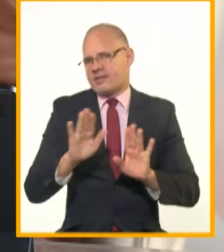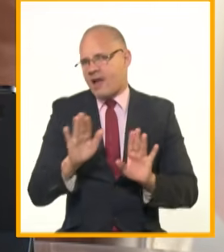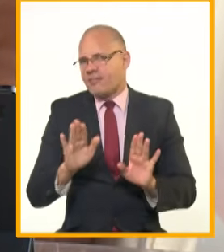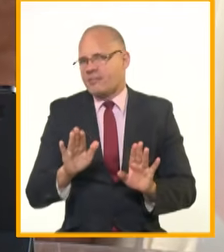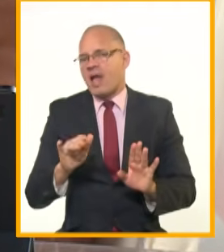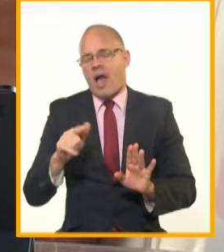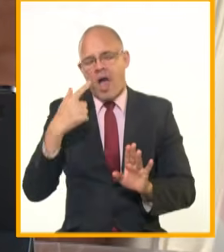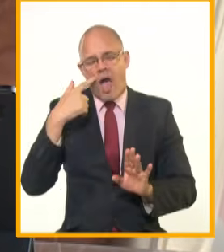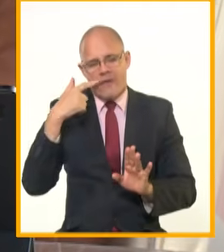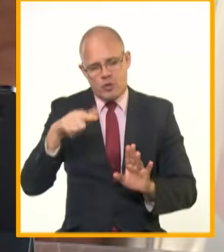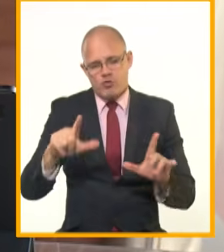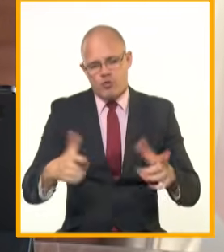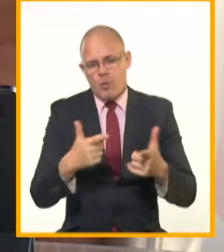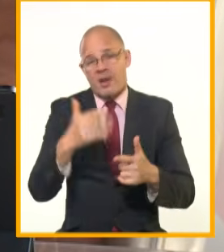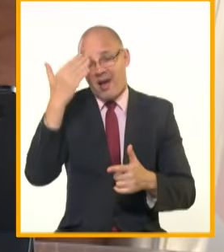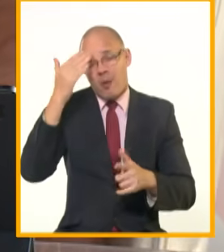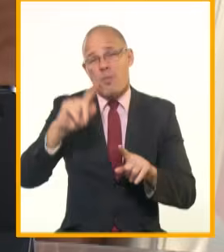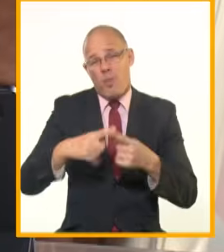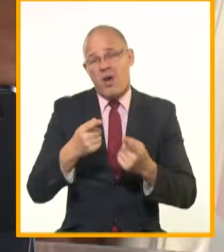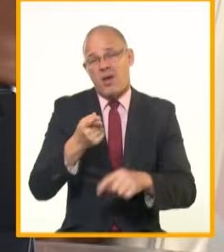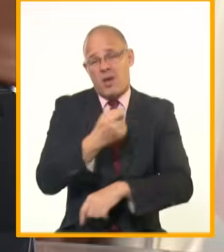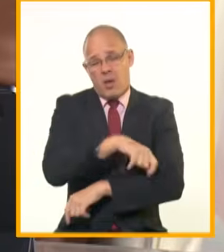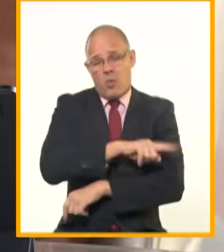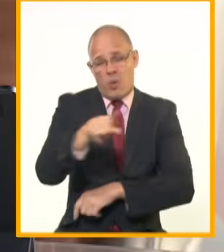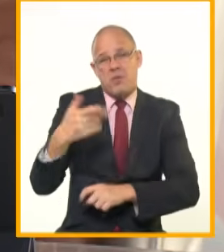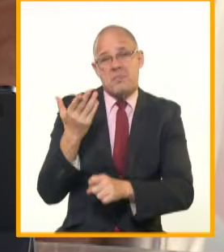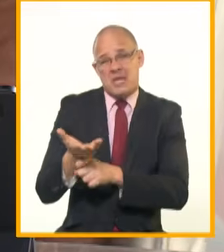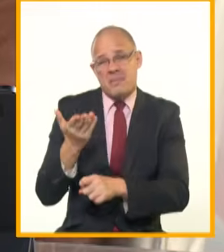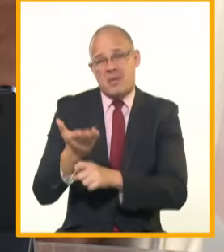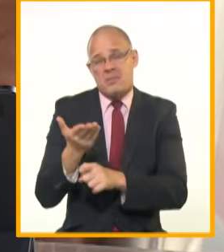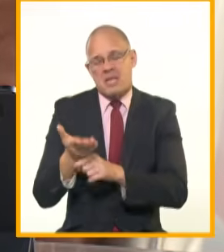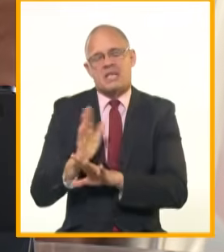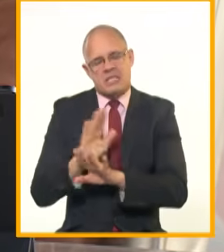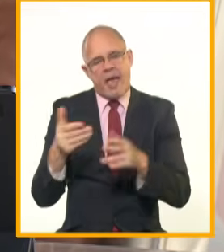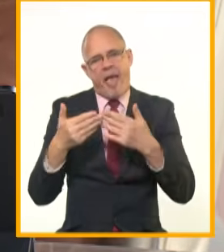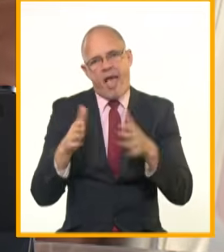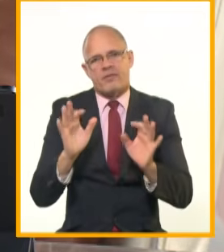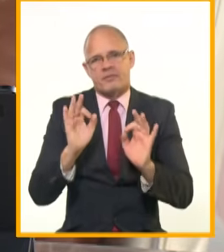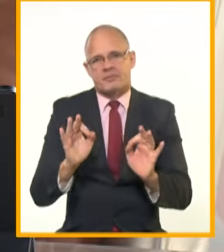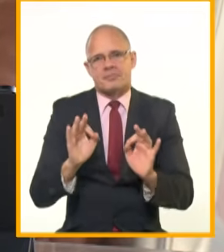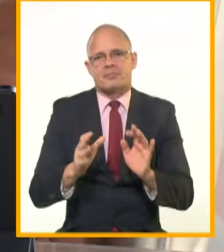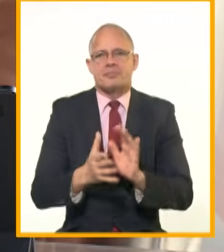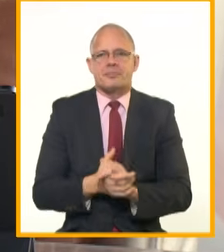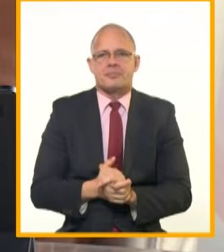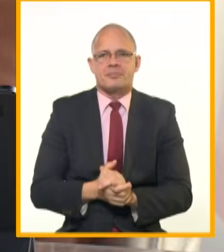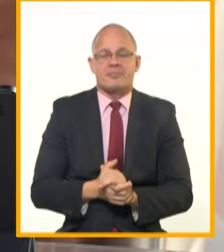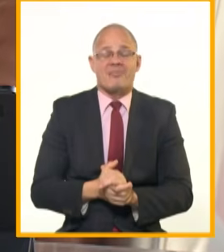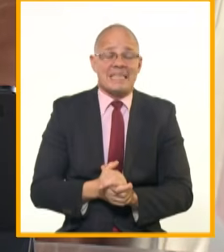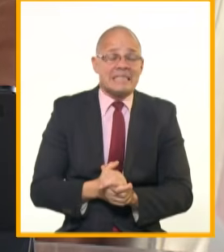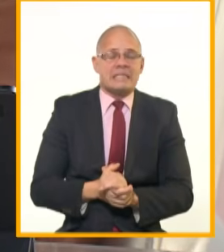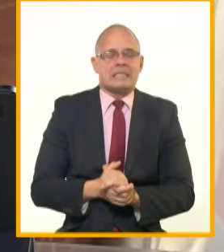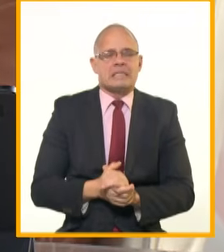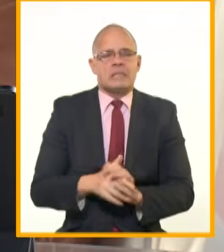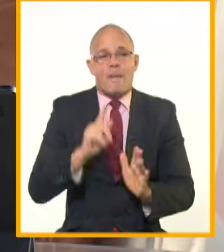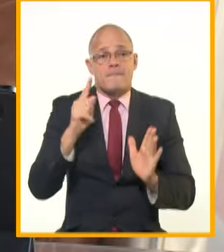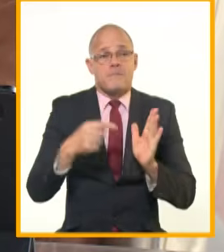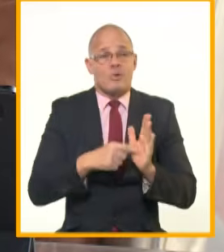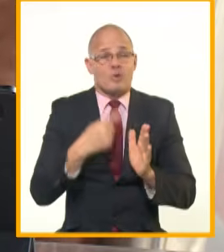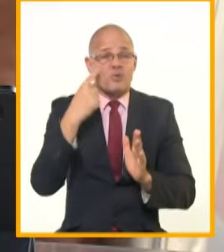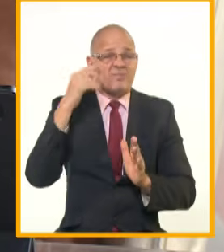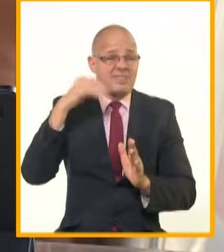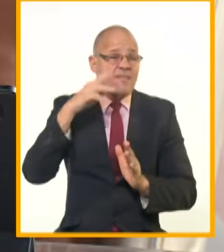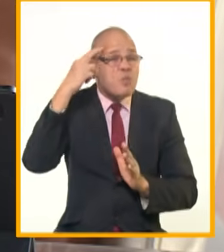las condiciones de este año y lograr inaugurarla. Nosotros nos golpeó el ciclón Rafael y nos